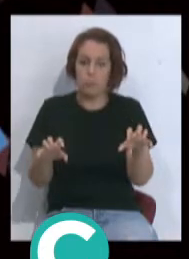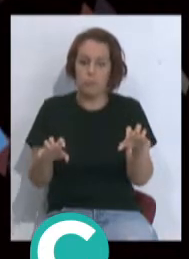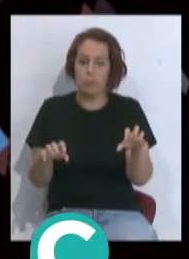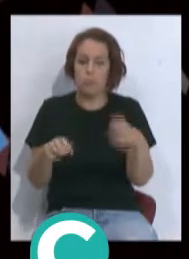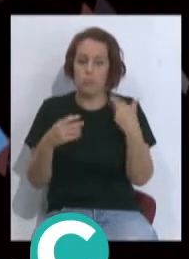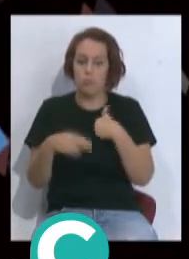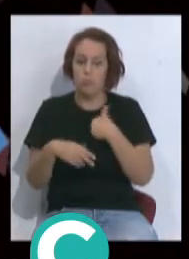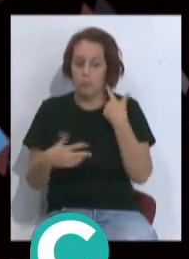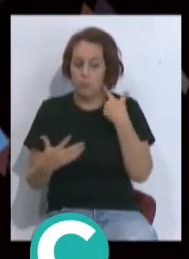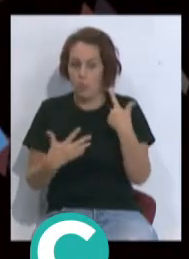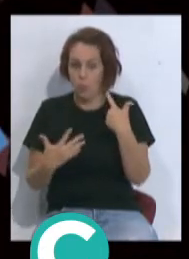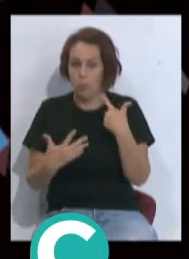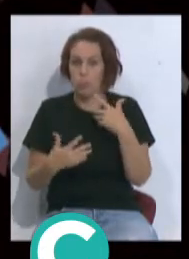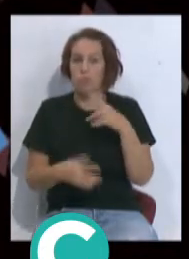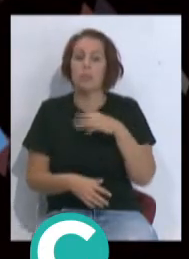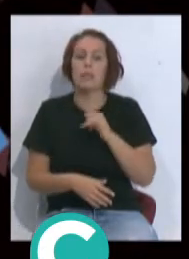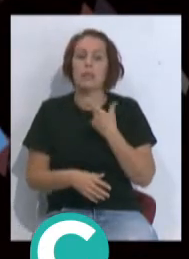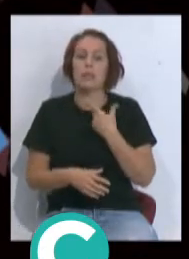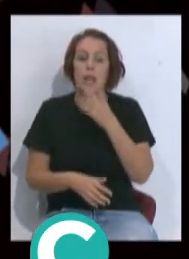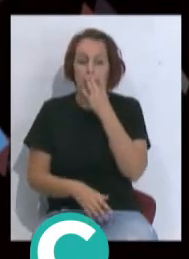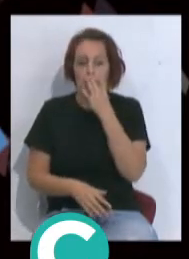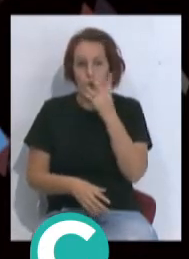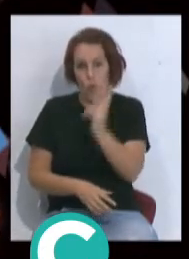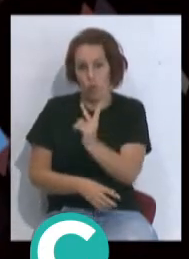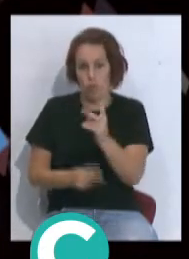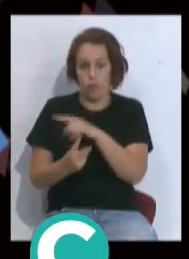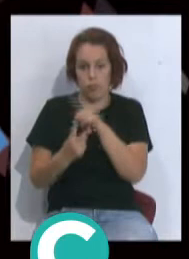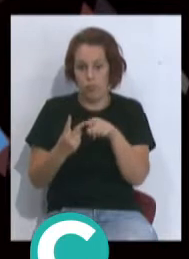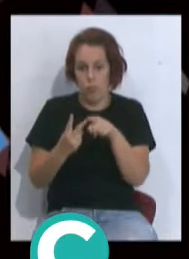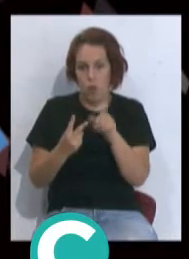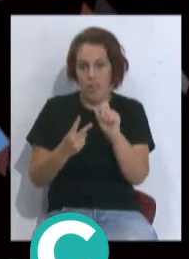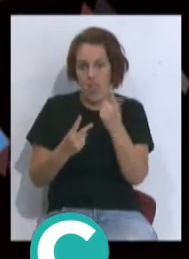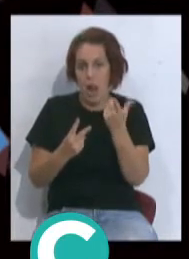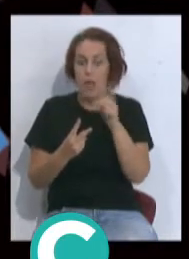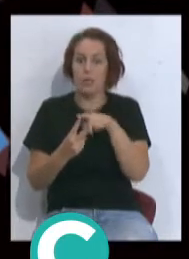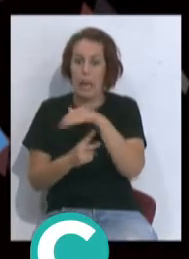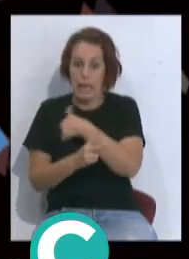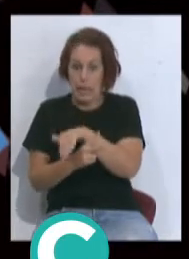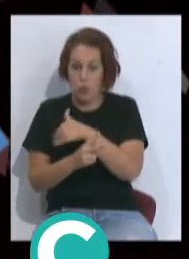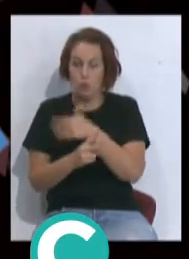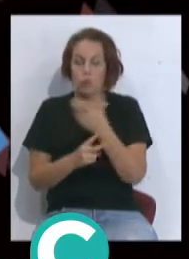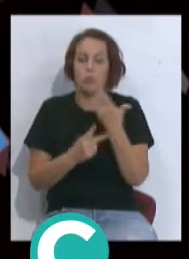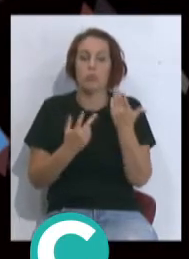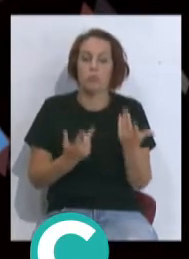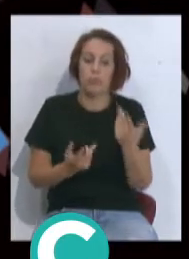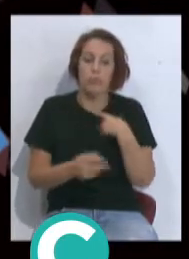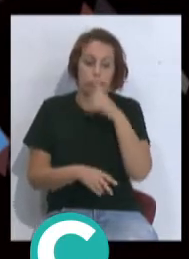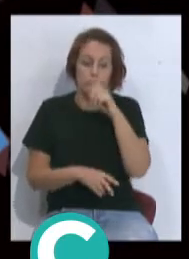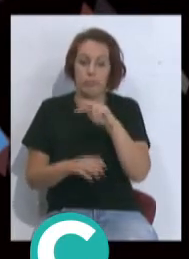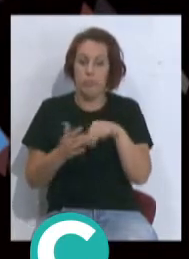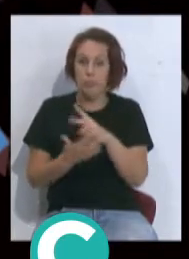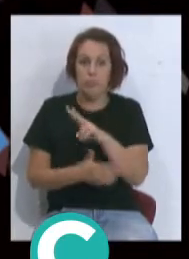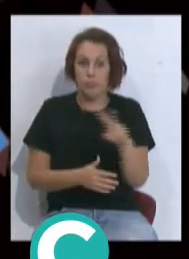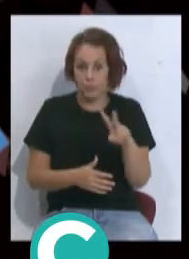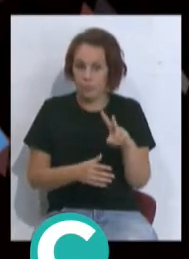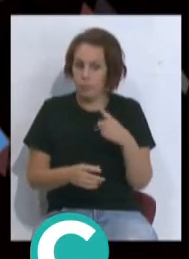popular, creo, de que existían siempre dos carnavales, ¿no?, el que era el oficial y el callejero, y bueno, creo que en el 2022 pues va a